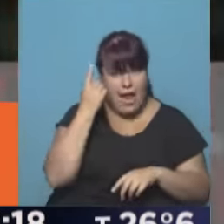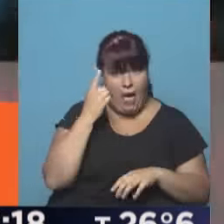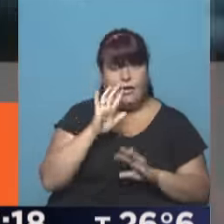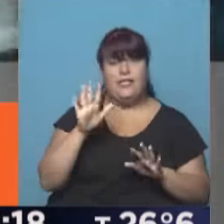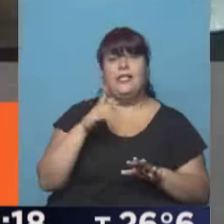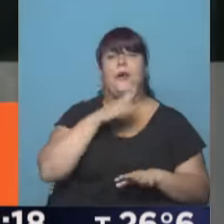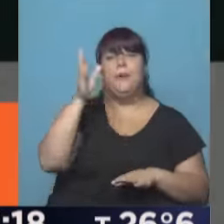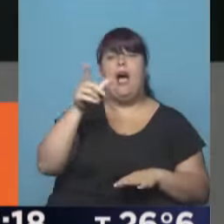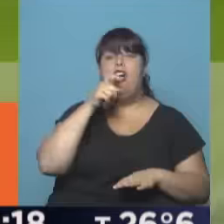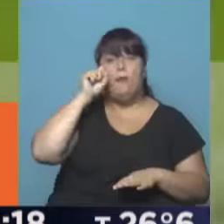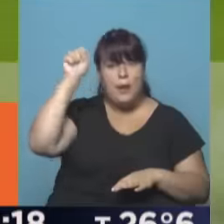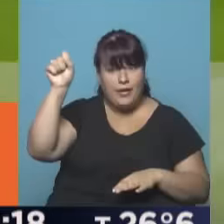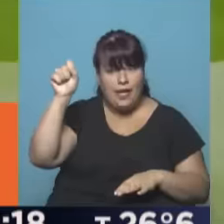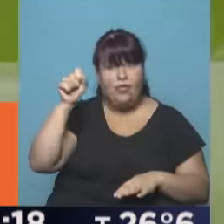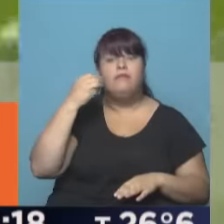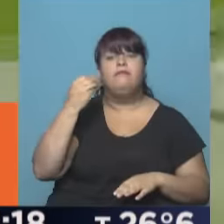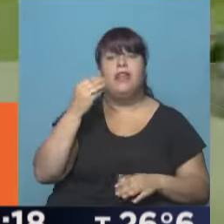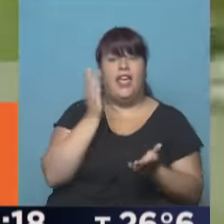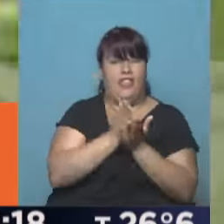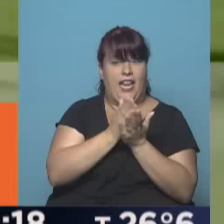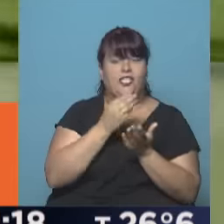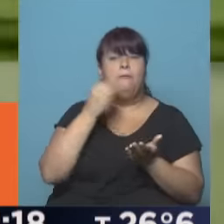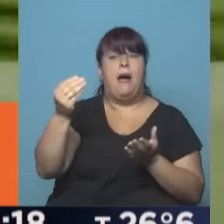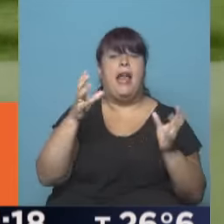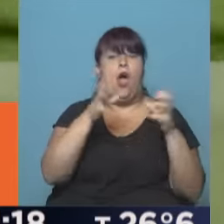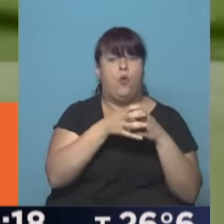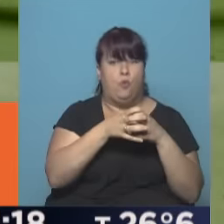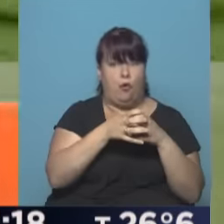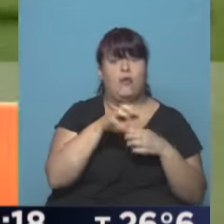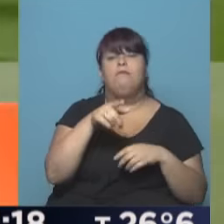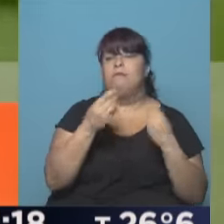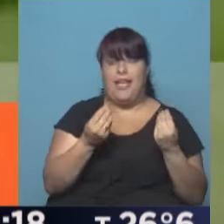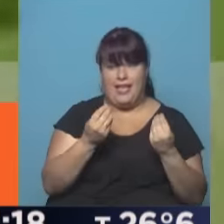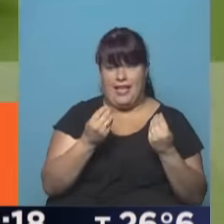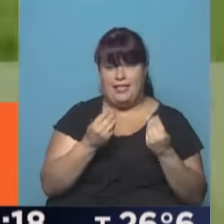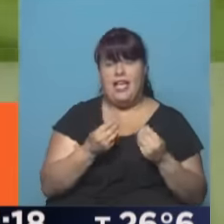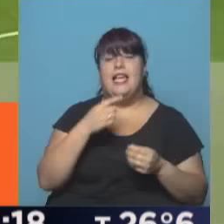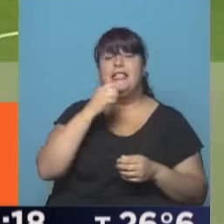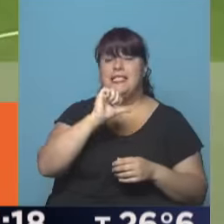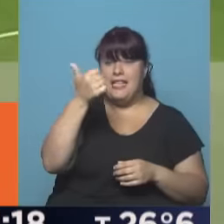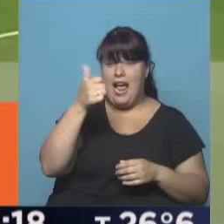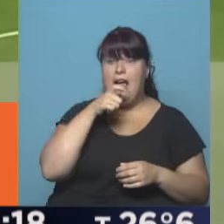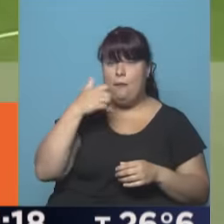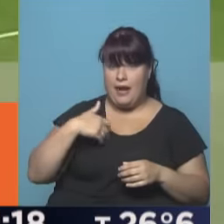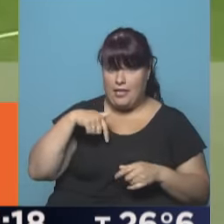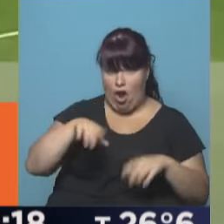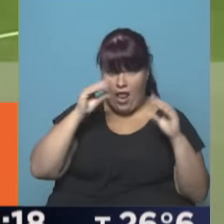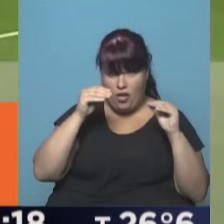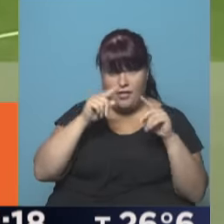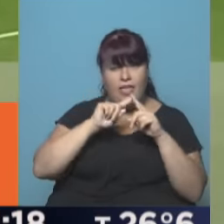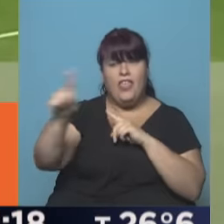de ir a la Copa Libertadores de América, lo que se gana es el derecho a jugar en fase de grupos. ¿Esto qué quiere decir? Que el ganador de la Copa Argentina esta noche